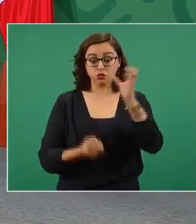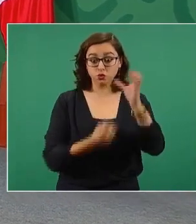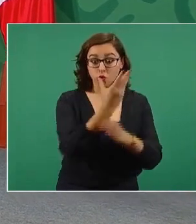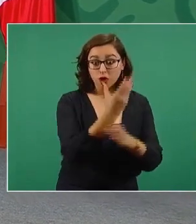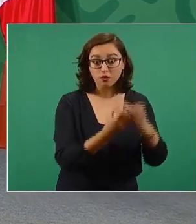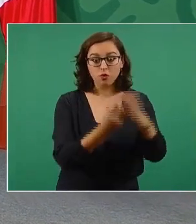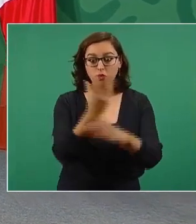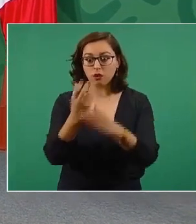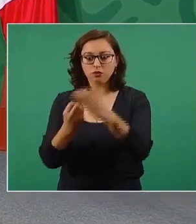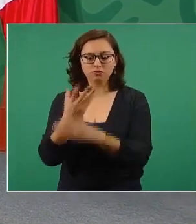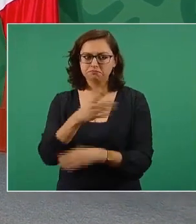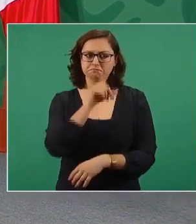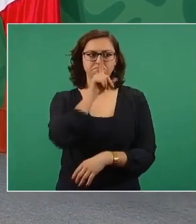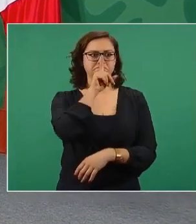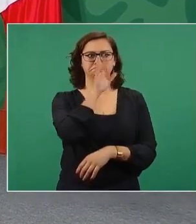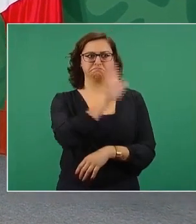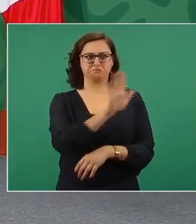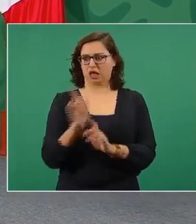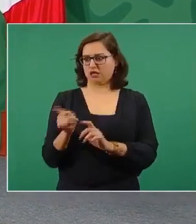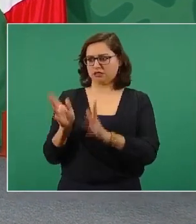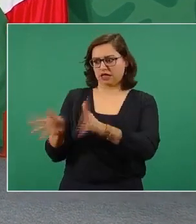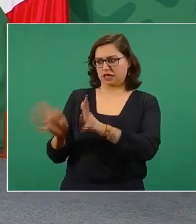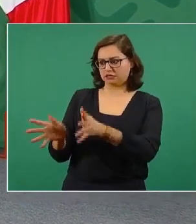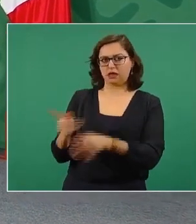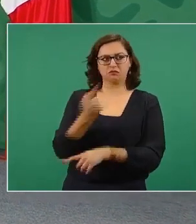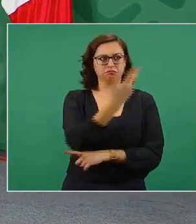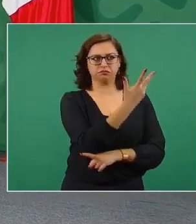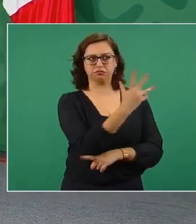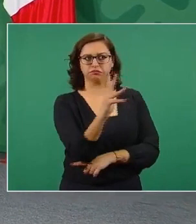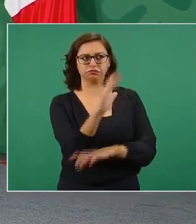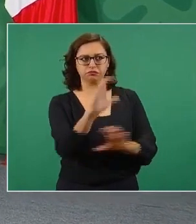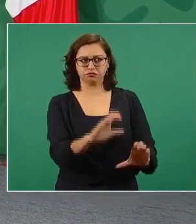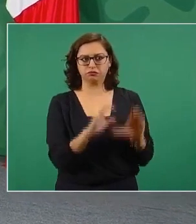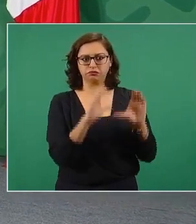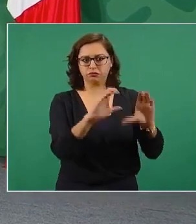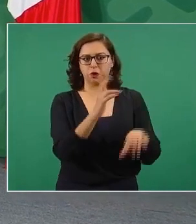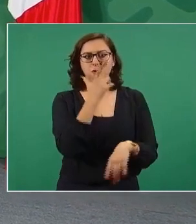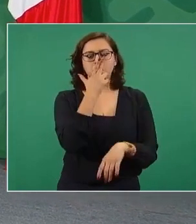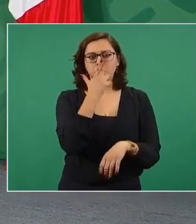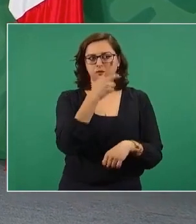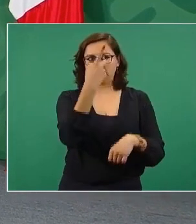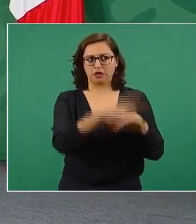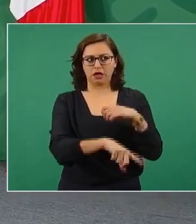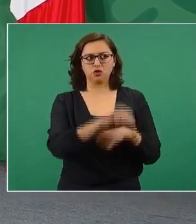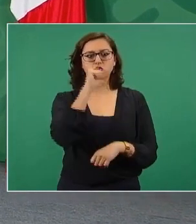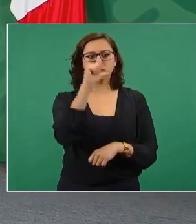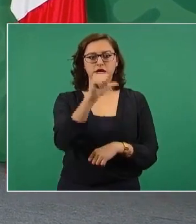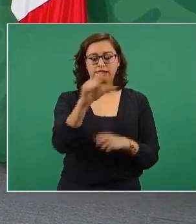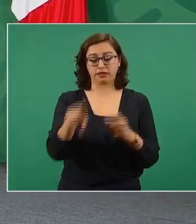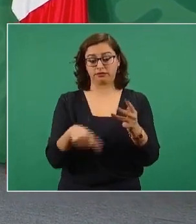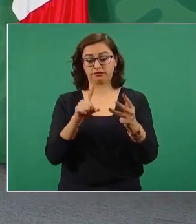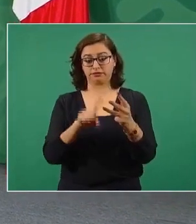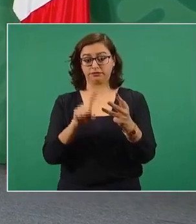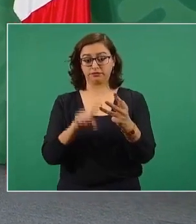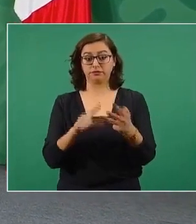y sin causar afectaciones la tercera propuesta